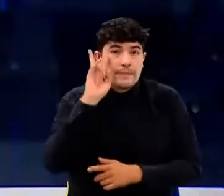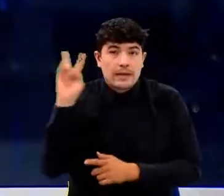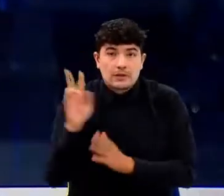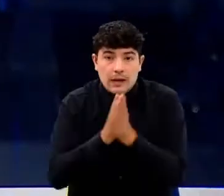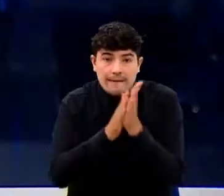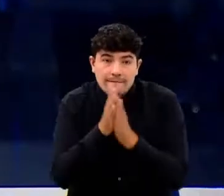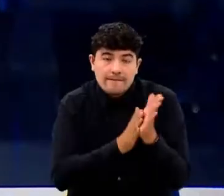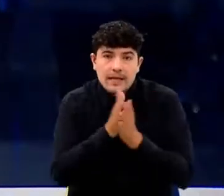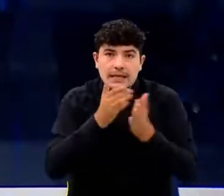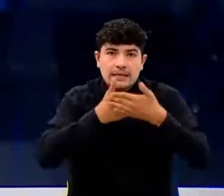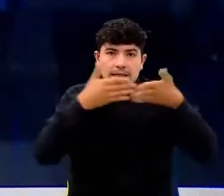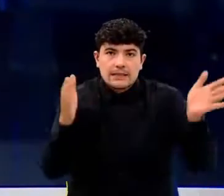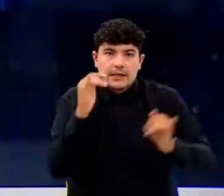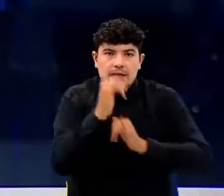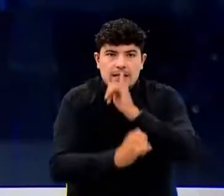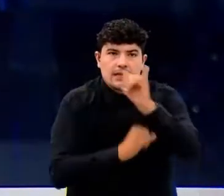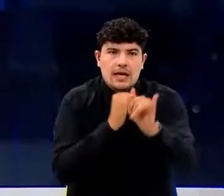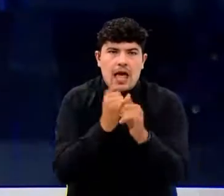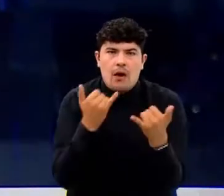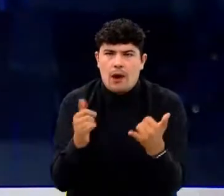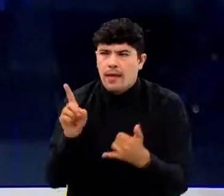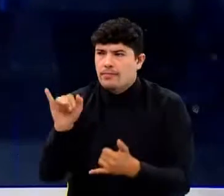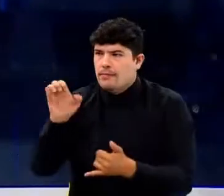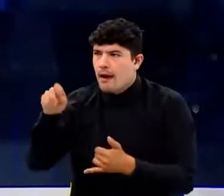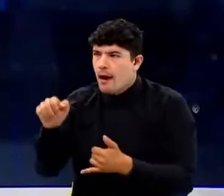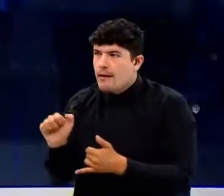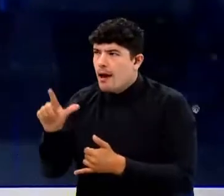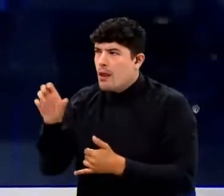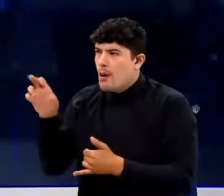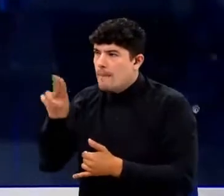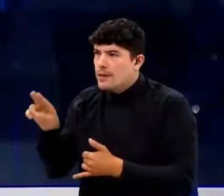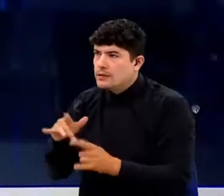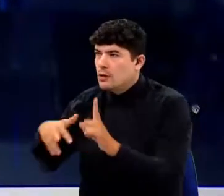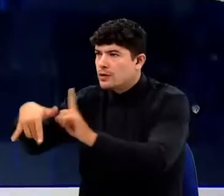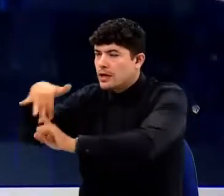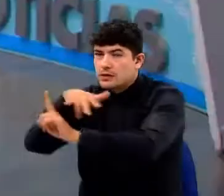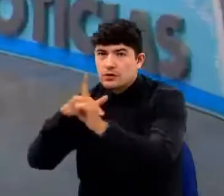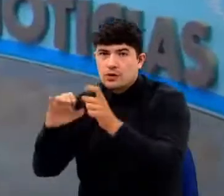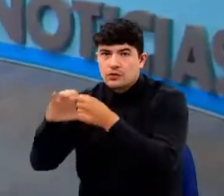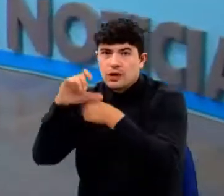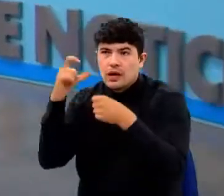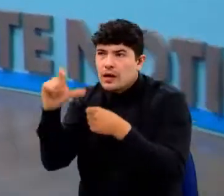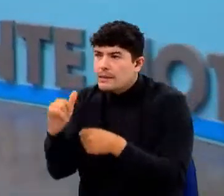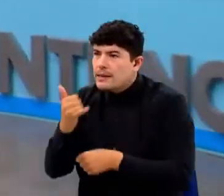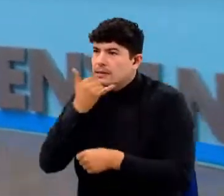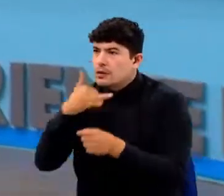países. Diana López, ¿cuál es el panorama en la zona de frontera?